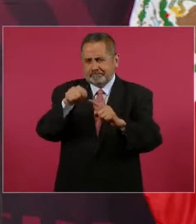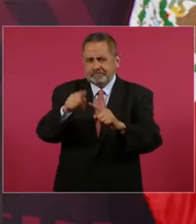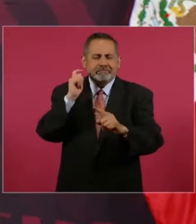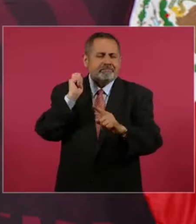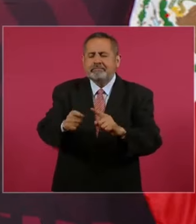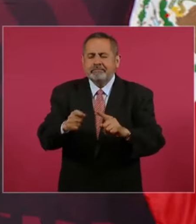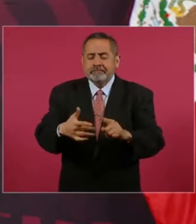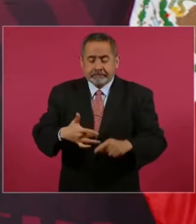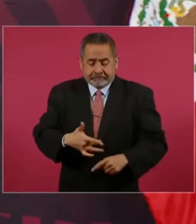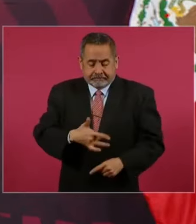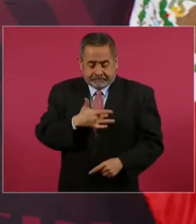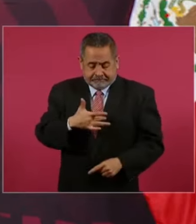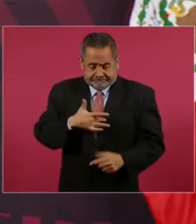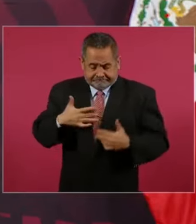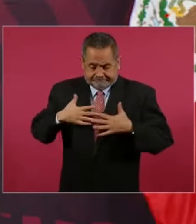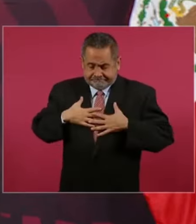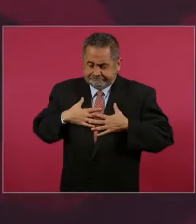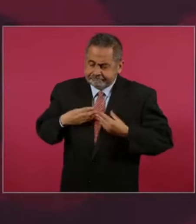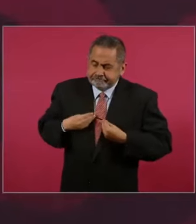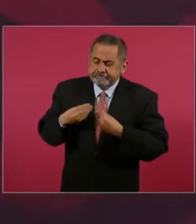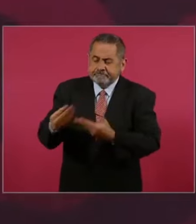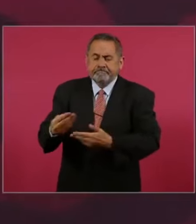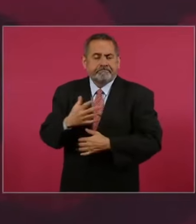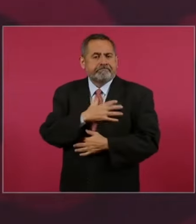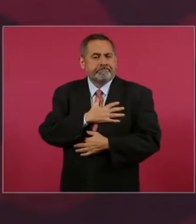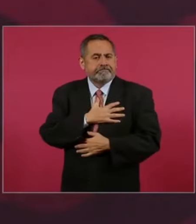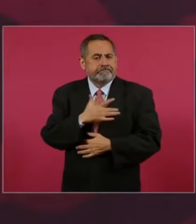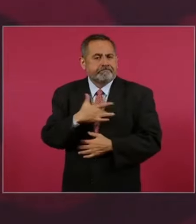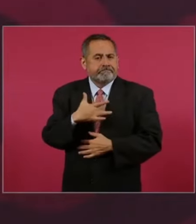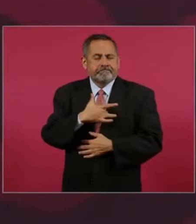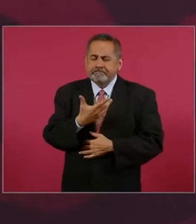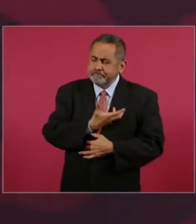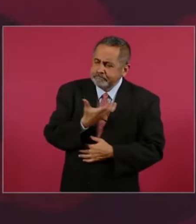El humanismo, el amor al prójimo.